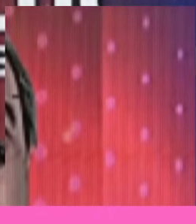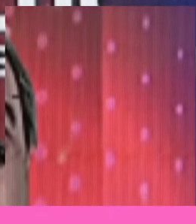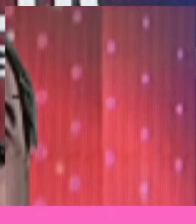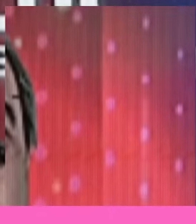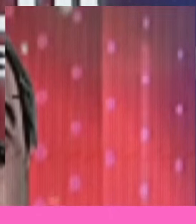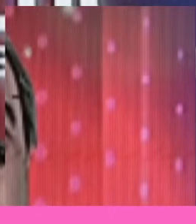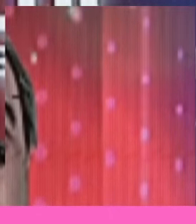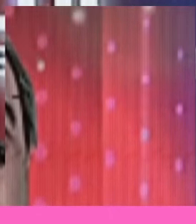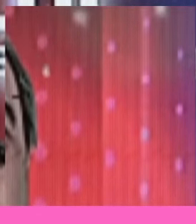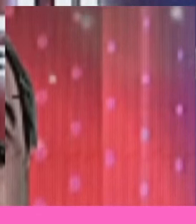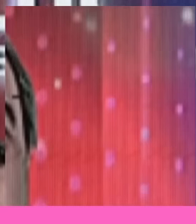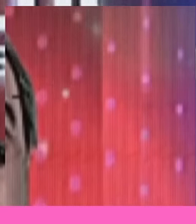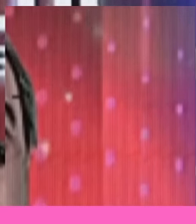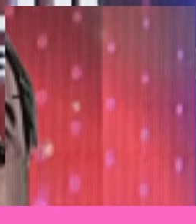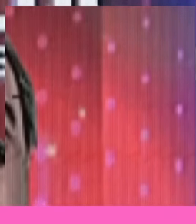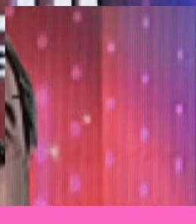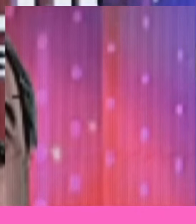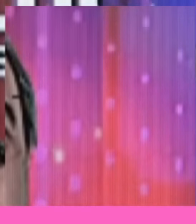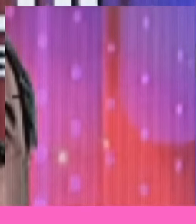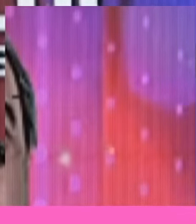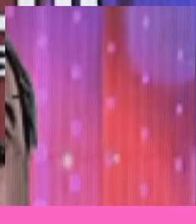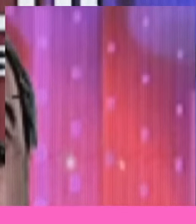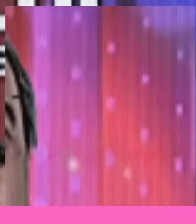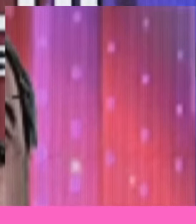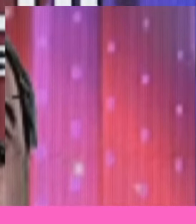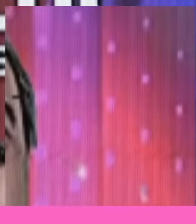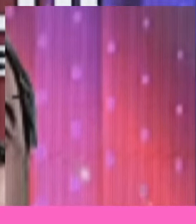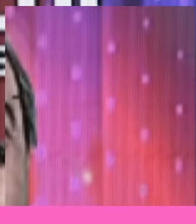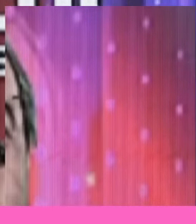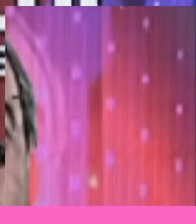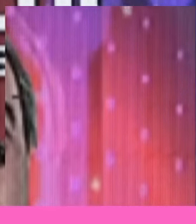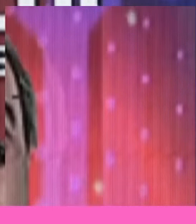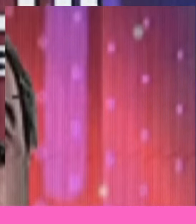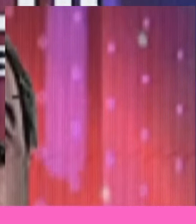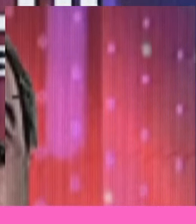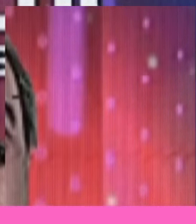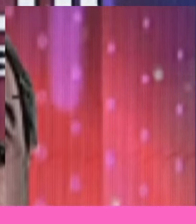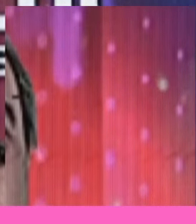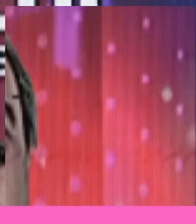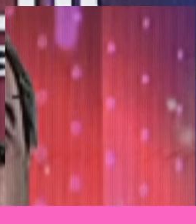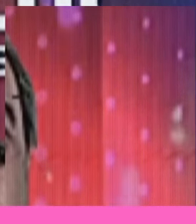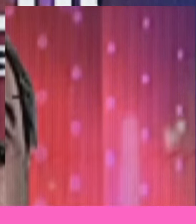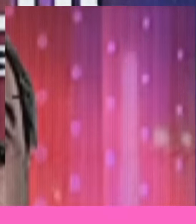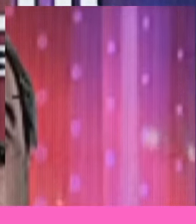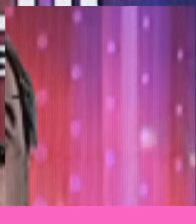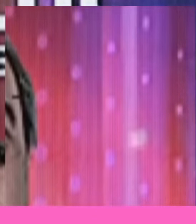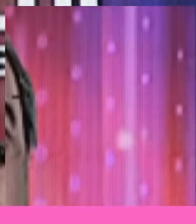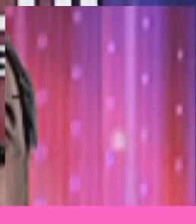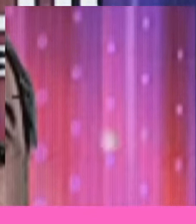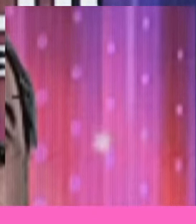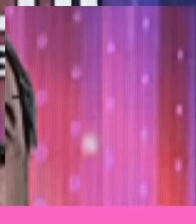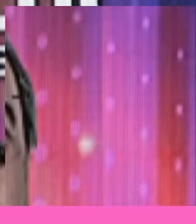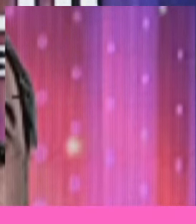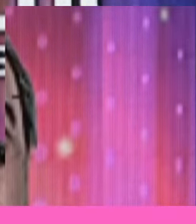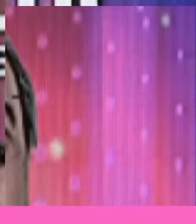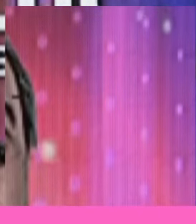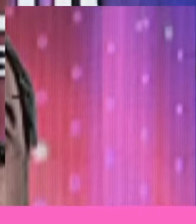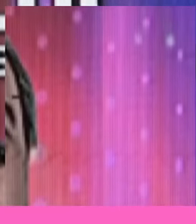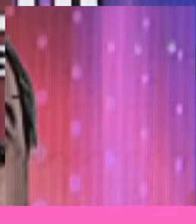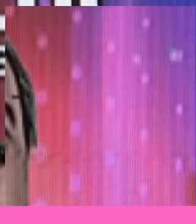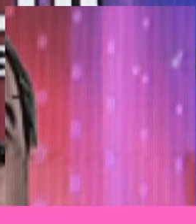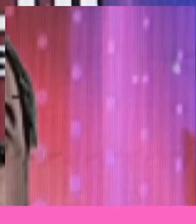medios electrónicos, que permitió que miles y miles de trabajadores y trabajadoras accedieran a cuentas